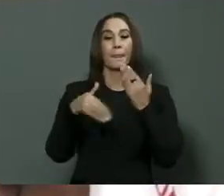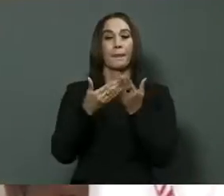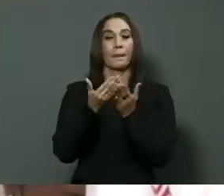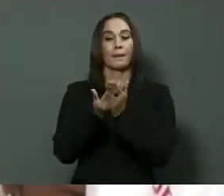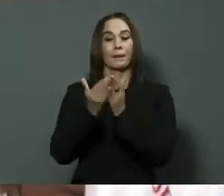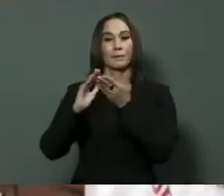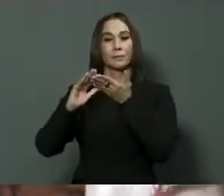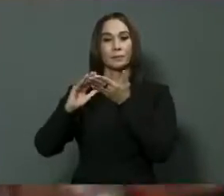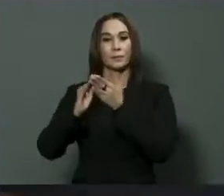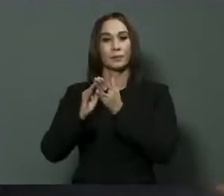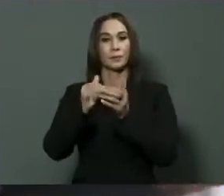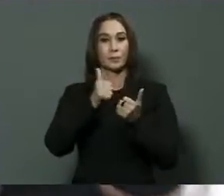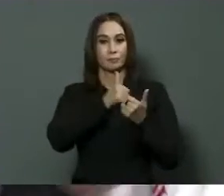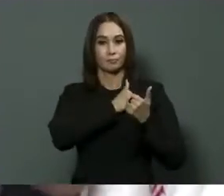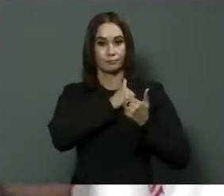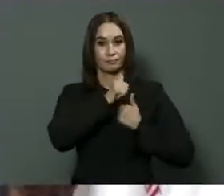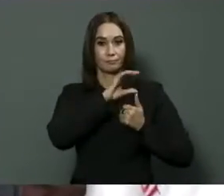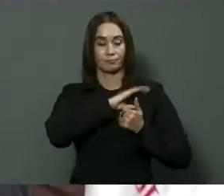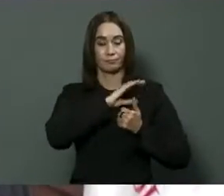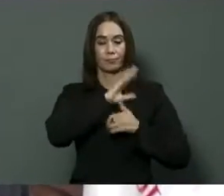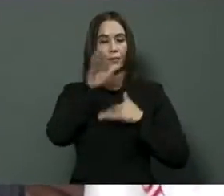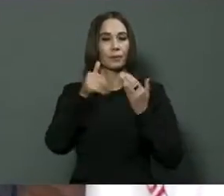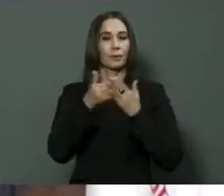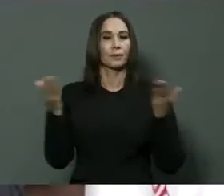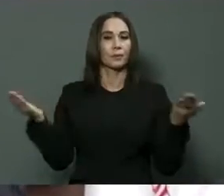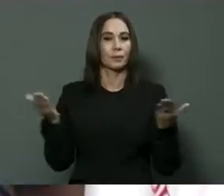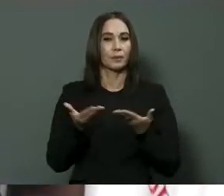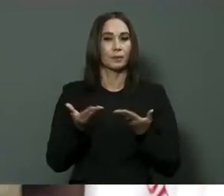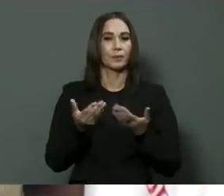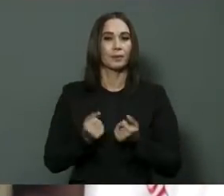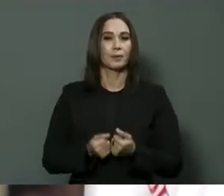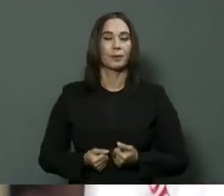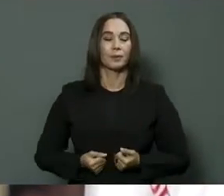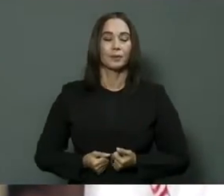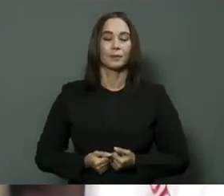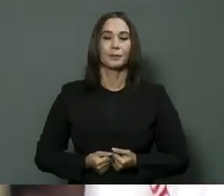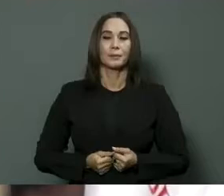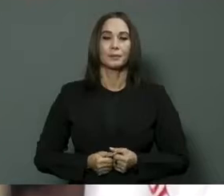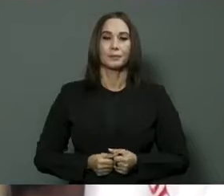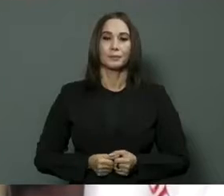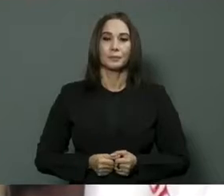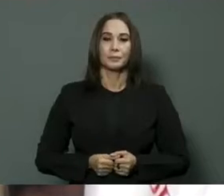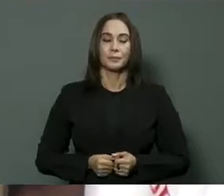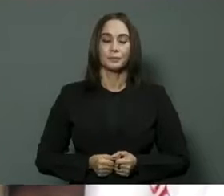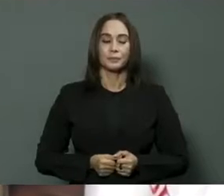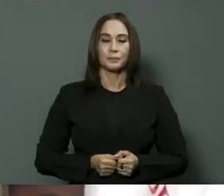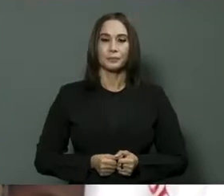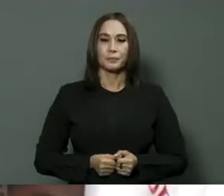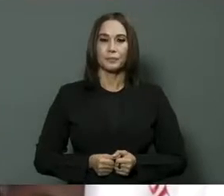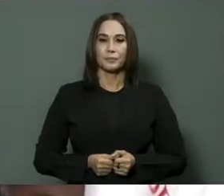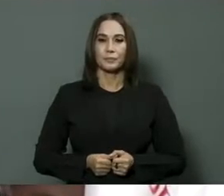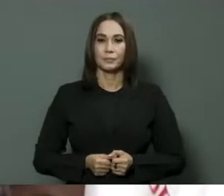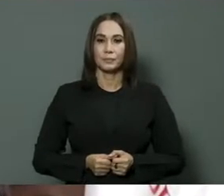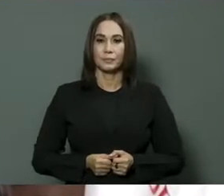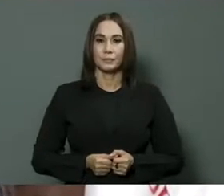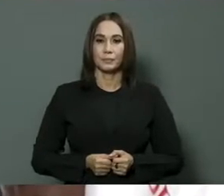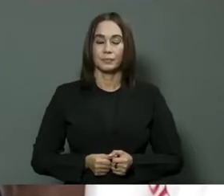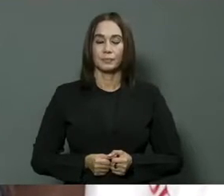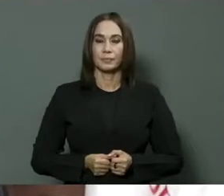autoridades civiles y militares, todas presentes, público presente. Con gran placer